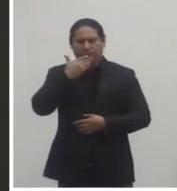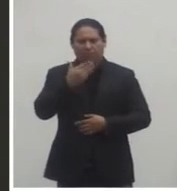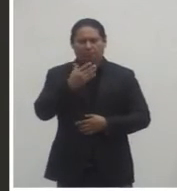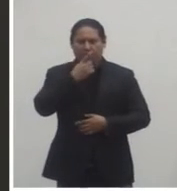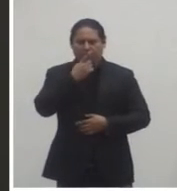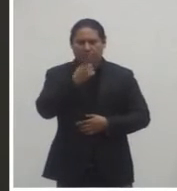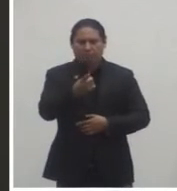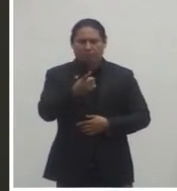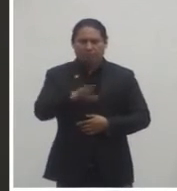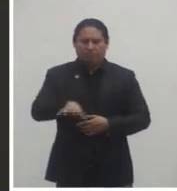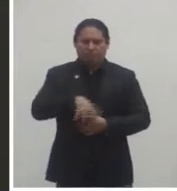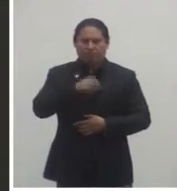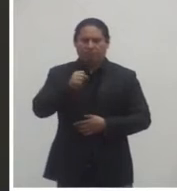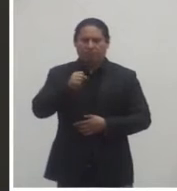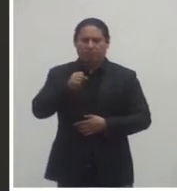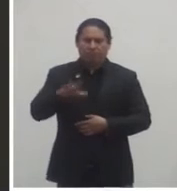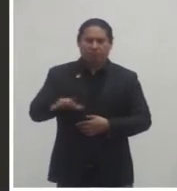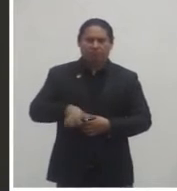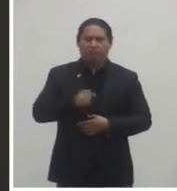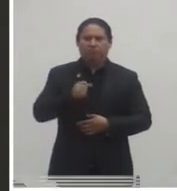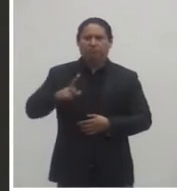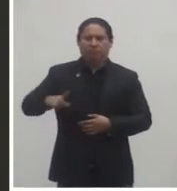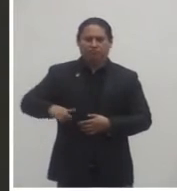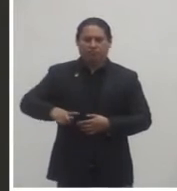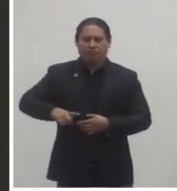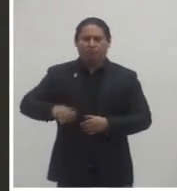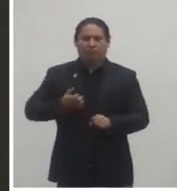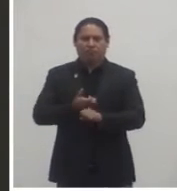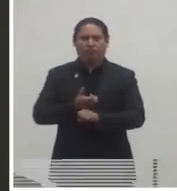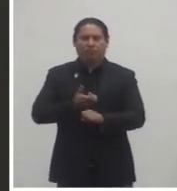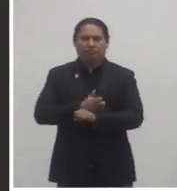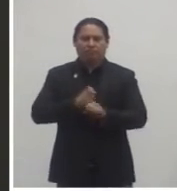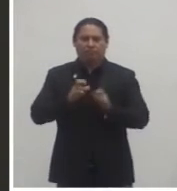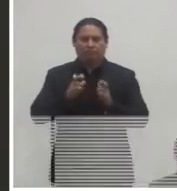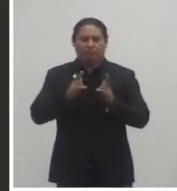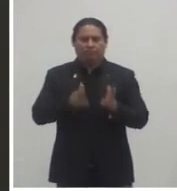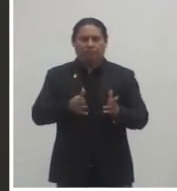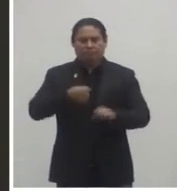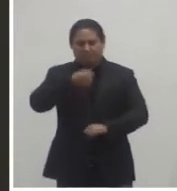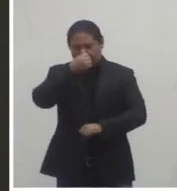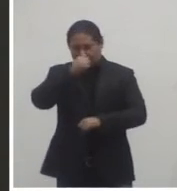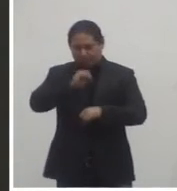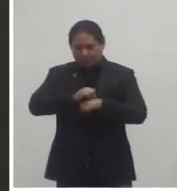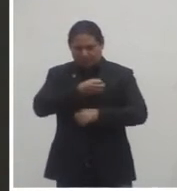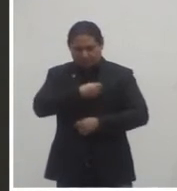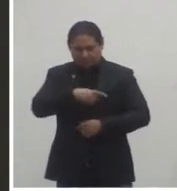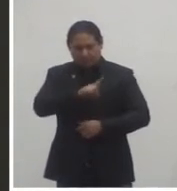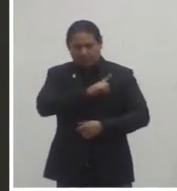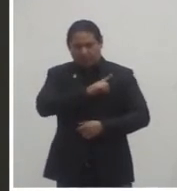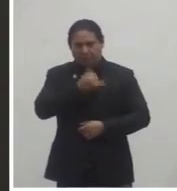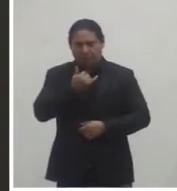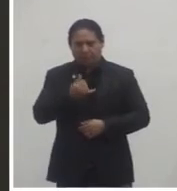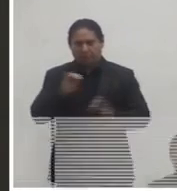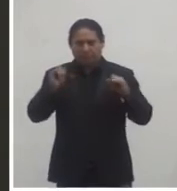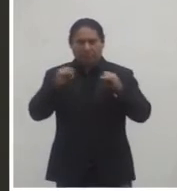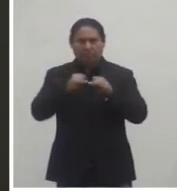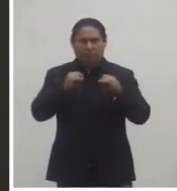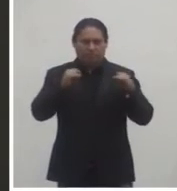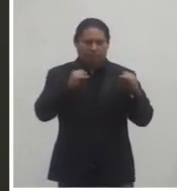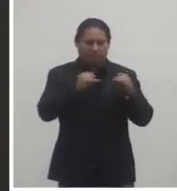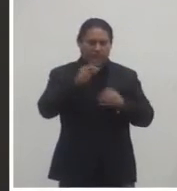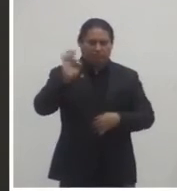el esfuerzo articulado del gobierno de Chiapas con la Secretaría de Salud y de las